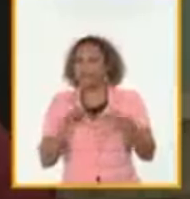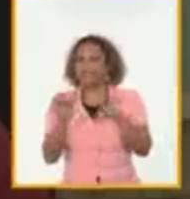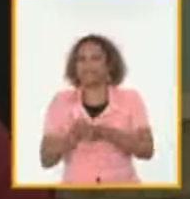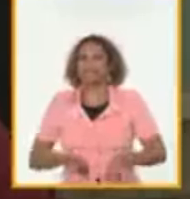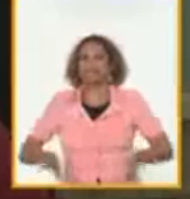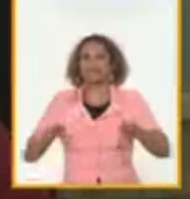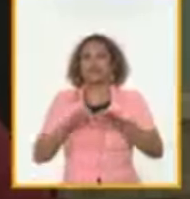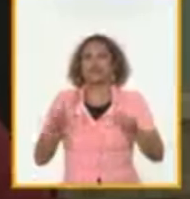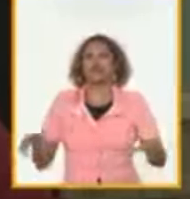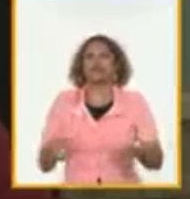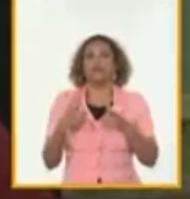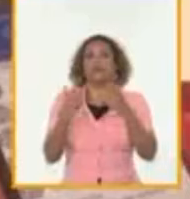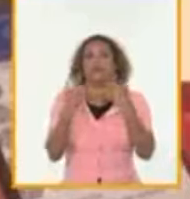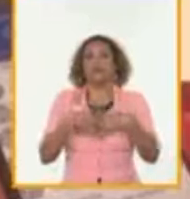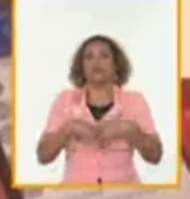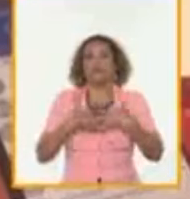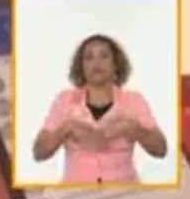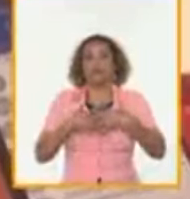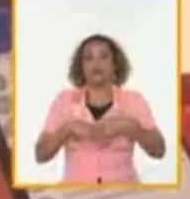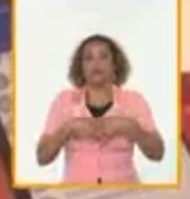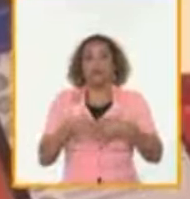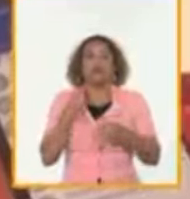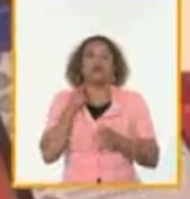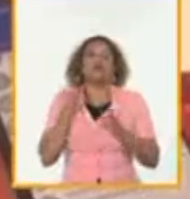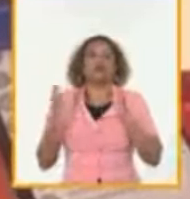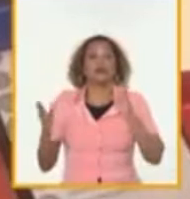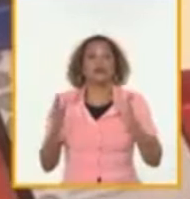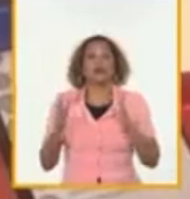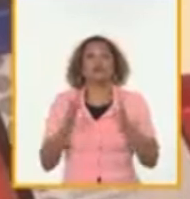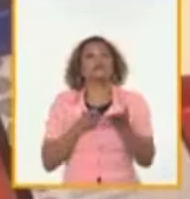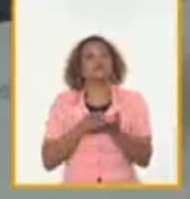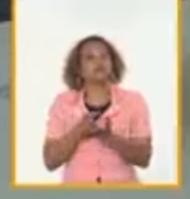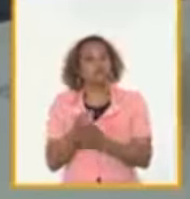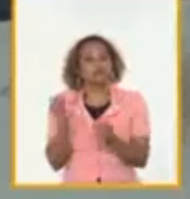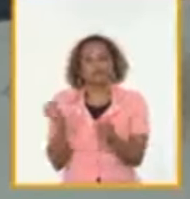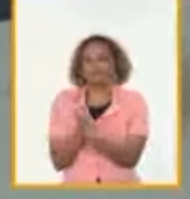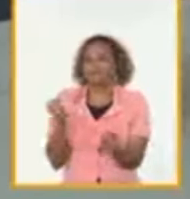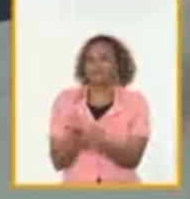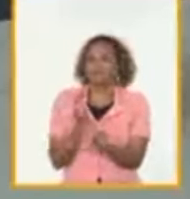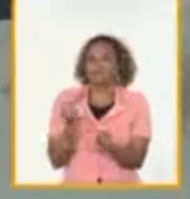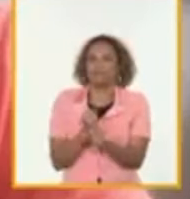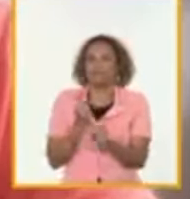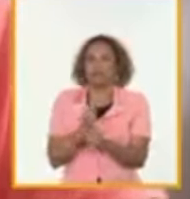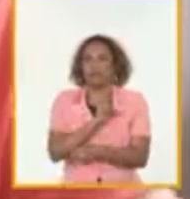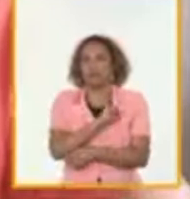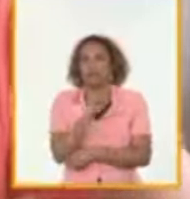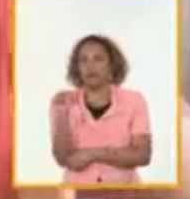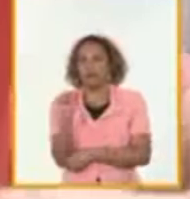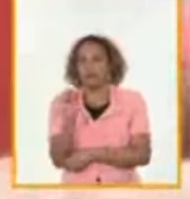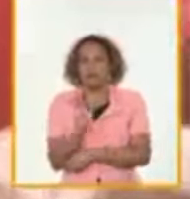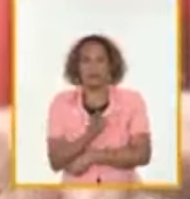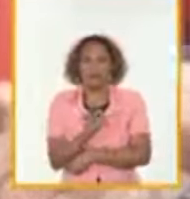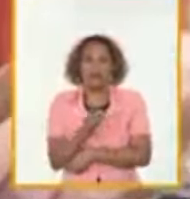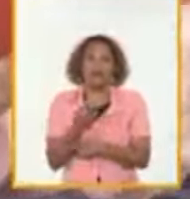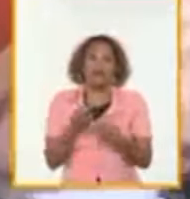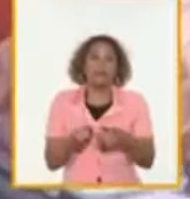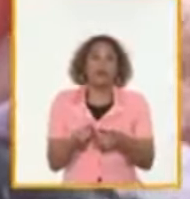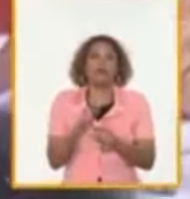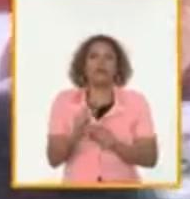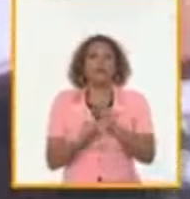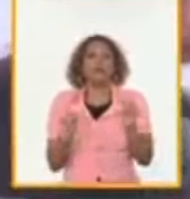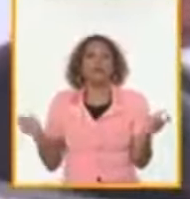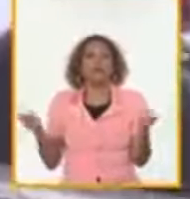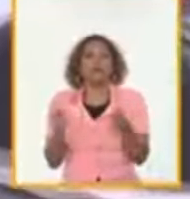el cumplimiento de las producciones físicas en este año y aunque hemos trabajado muchísimo para lograrlo eh decrecer con